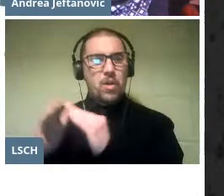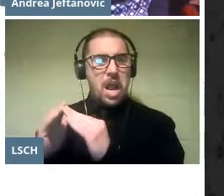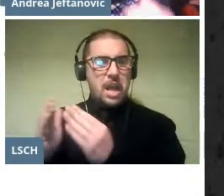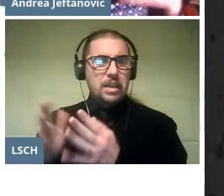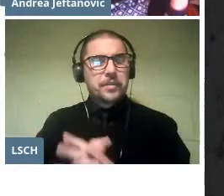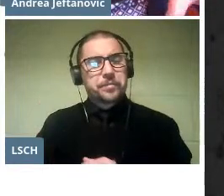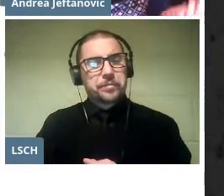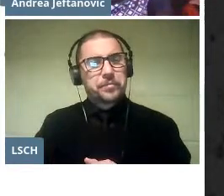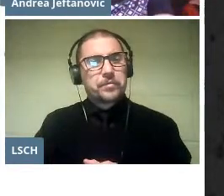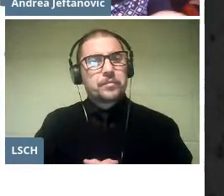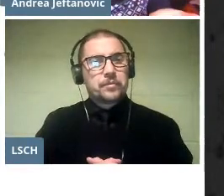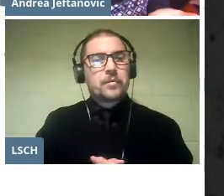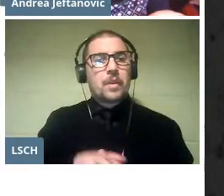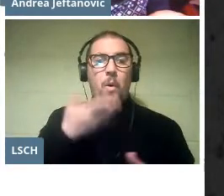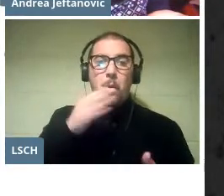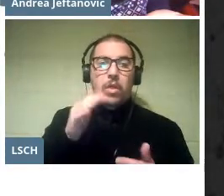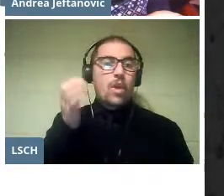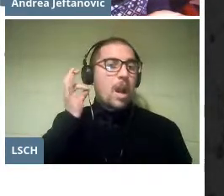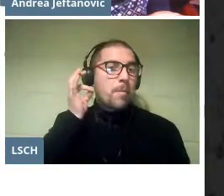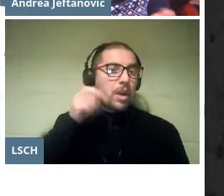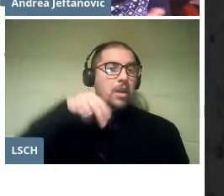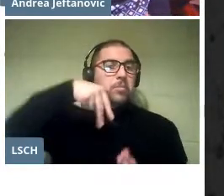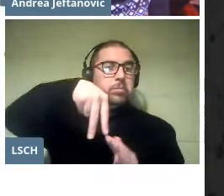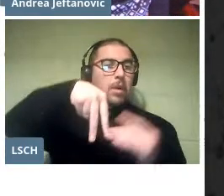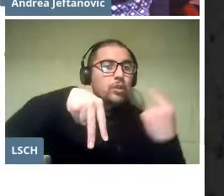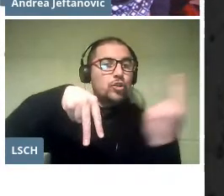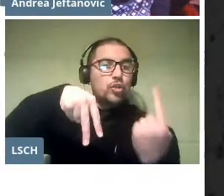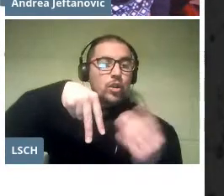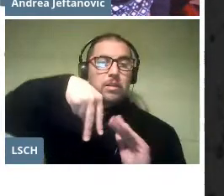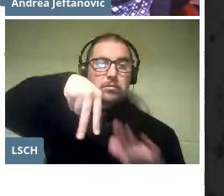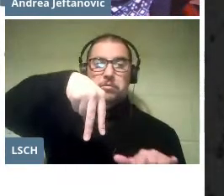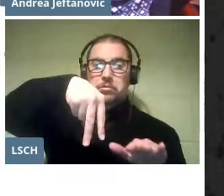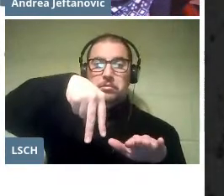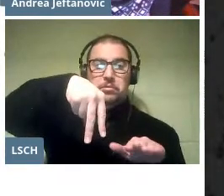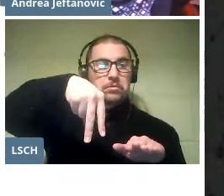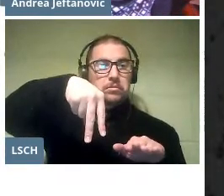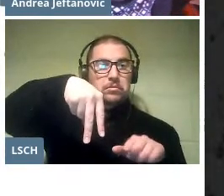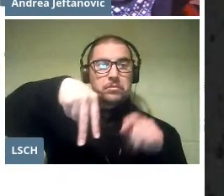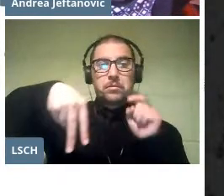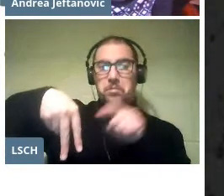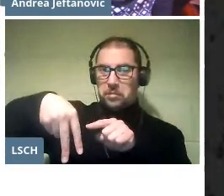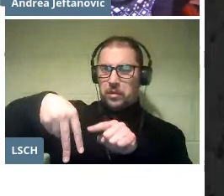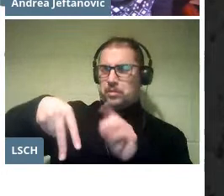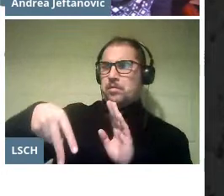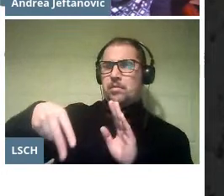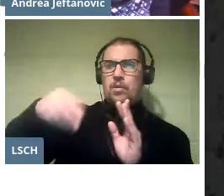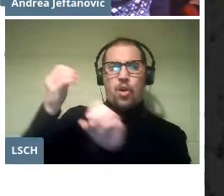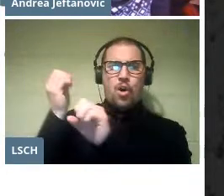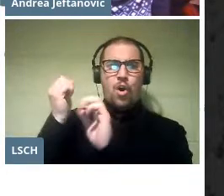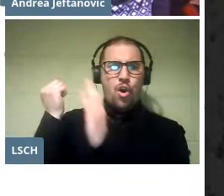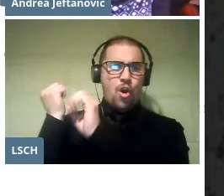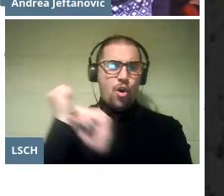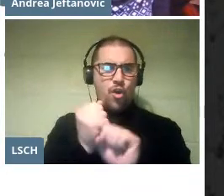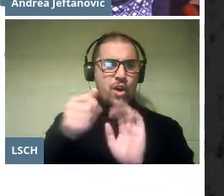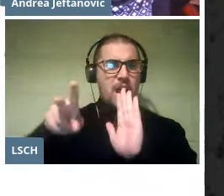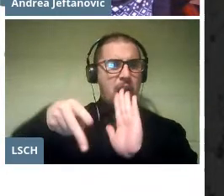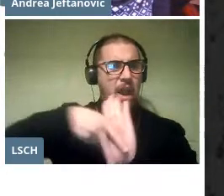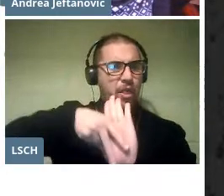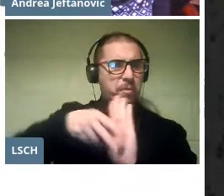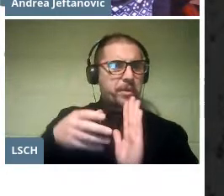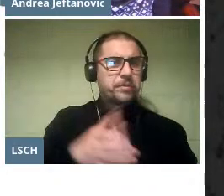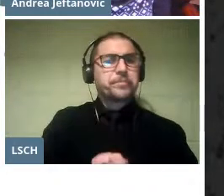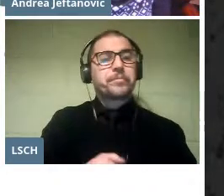que, si osaba permanecer sola en la calle, era considerada fuera de la norma. Sin